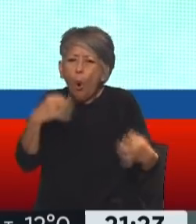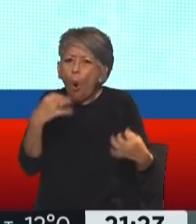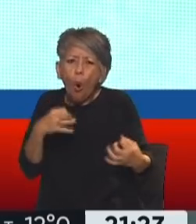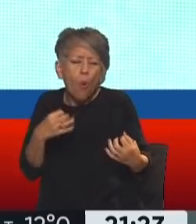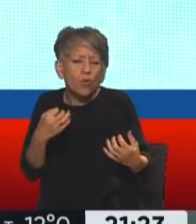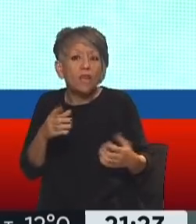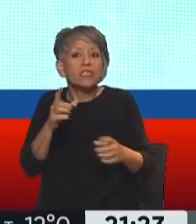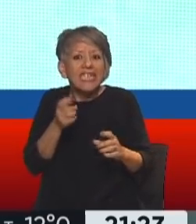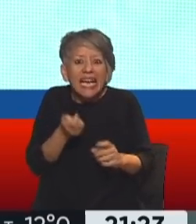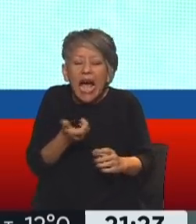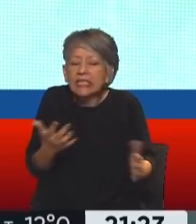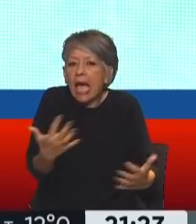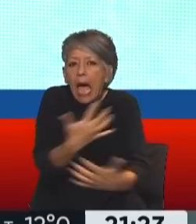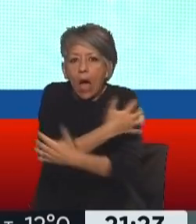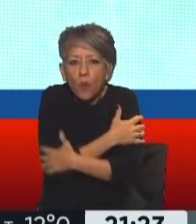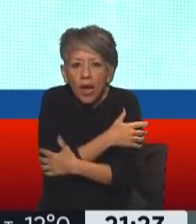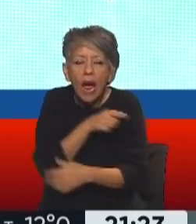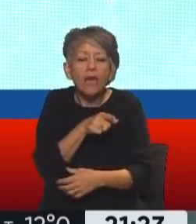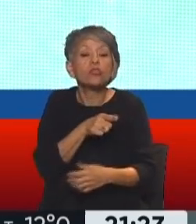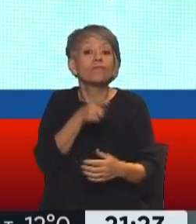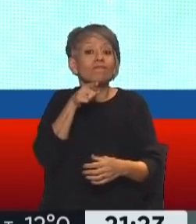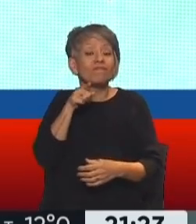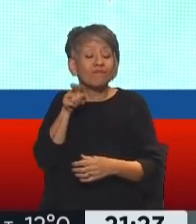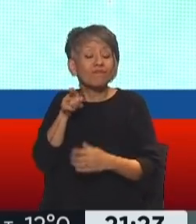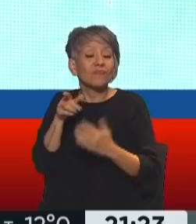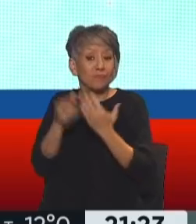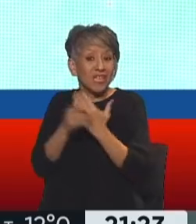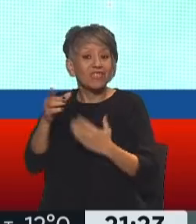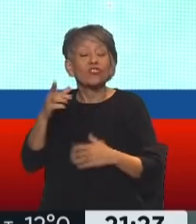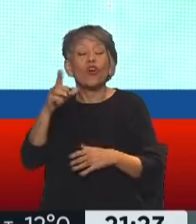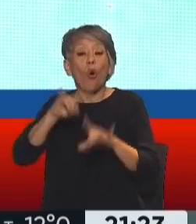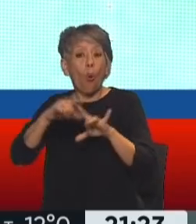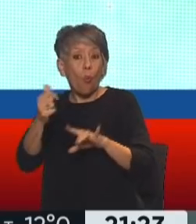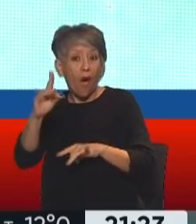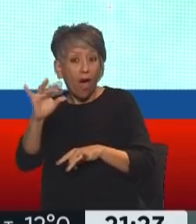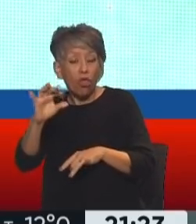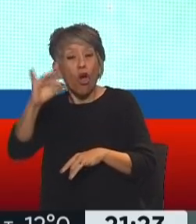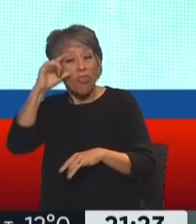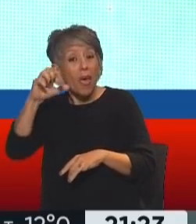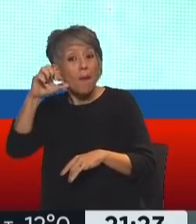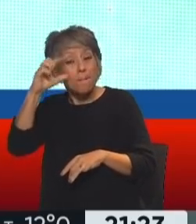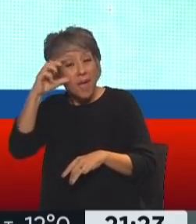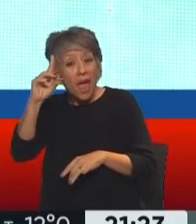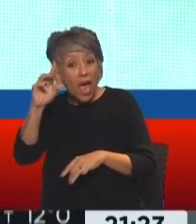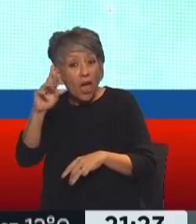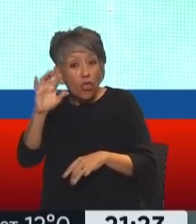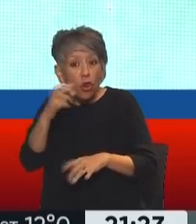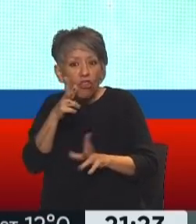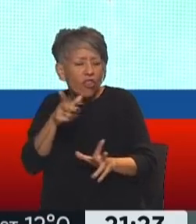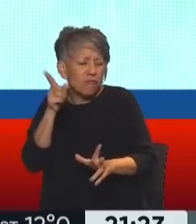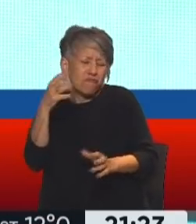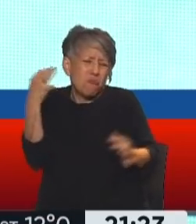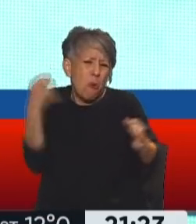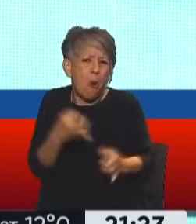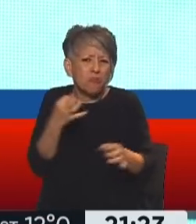un abrazo entre ambos a la hora de que el ministro de Interior calificara su gestión en Brasil como muy, pero muy productiva. A propósito del puesto